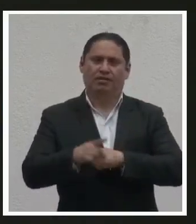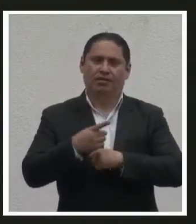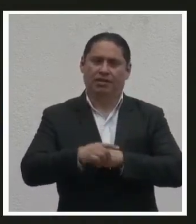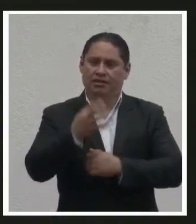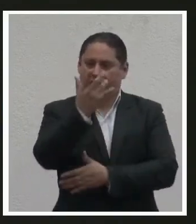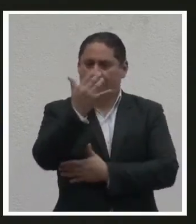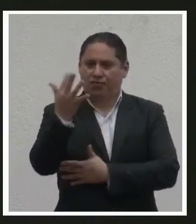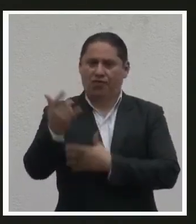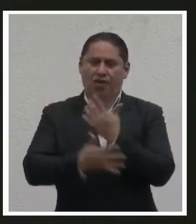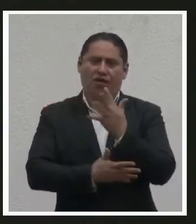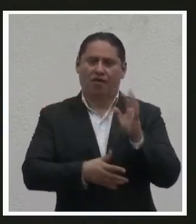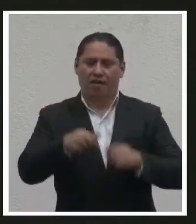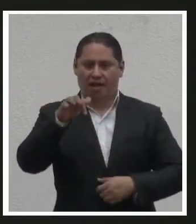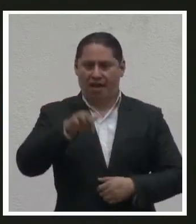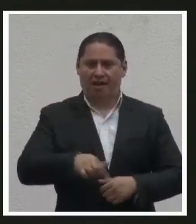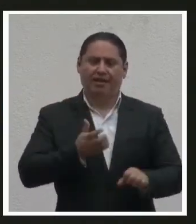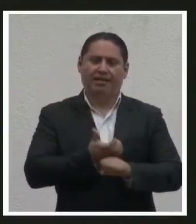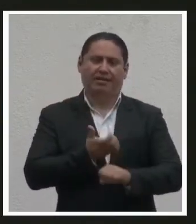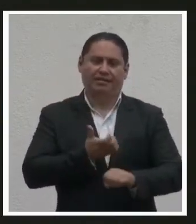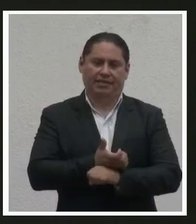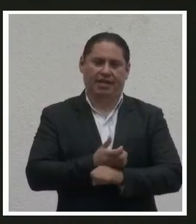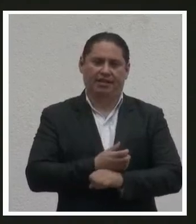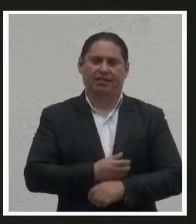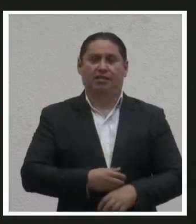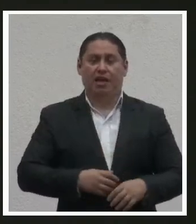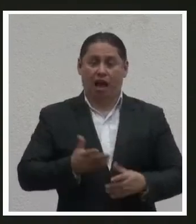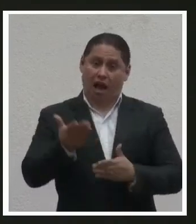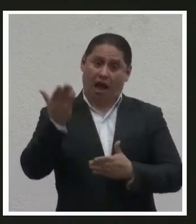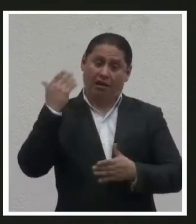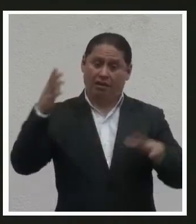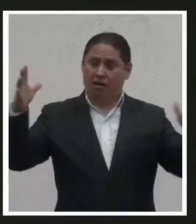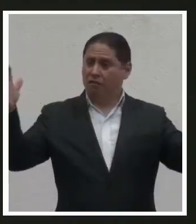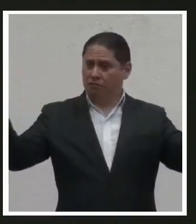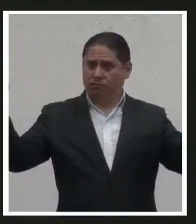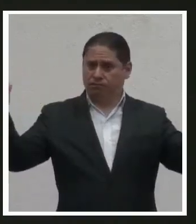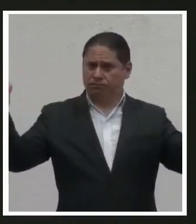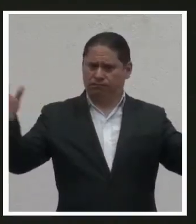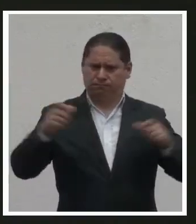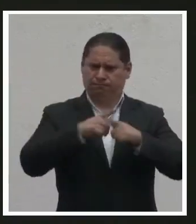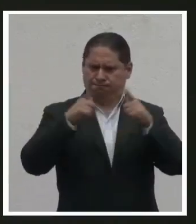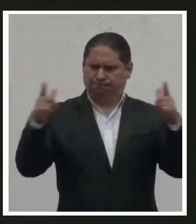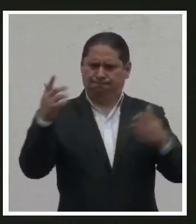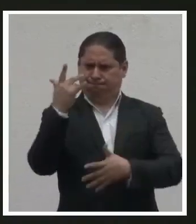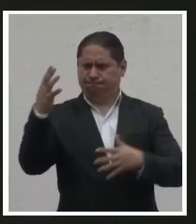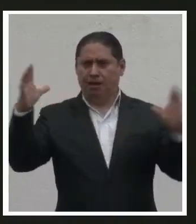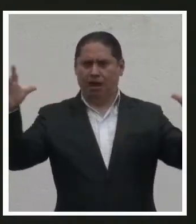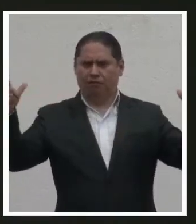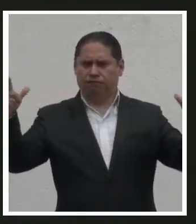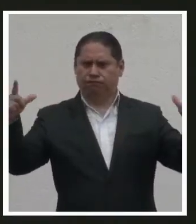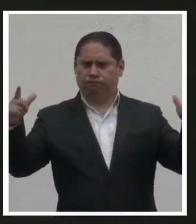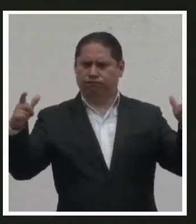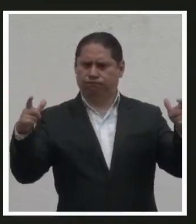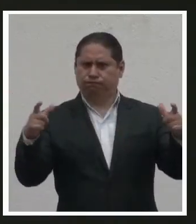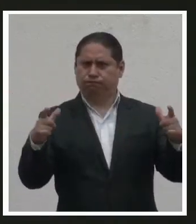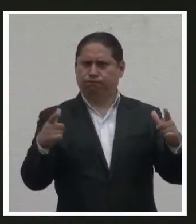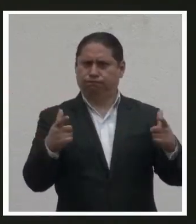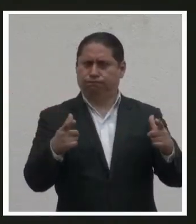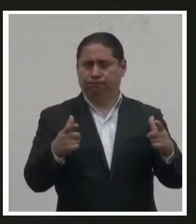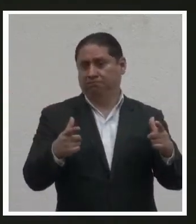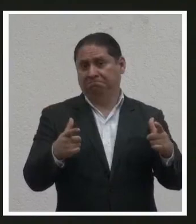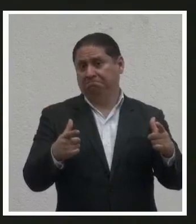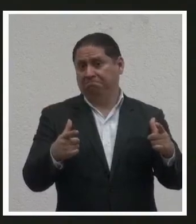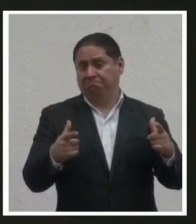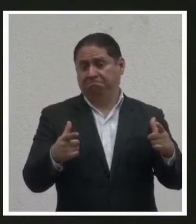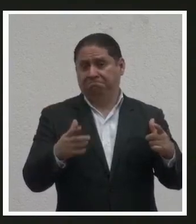y selvas de nuestro estado. Lo hagamos reportando los incendios forestales, no